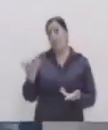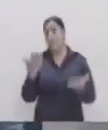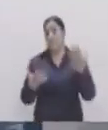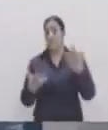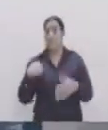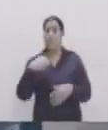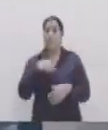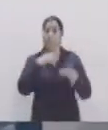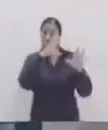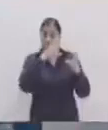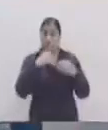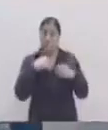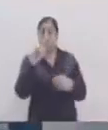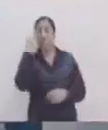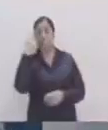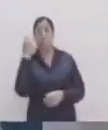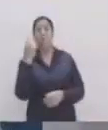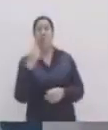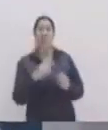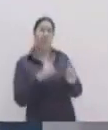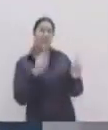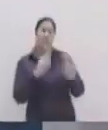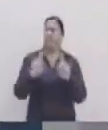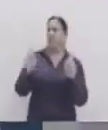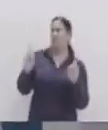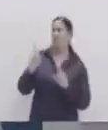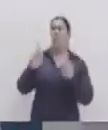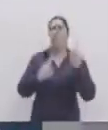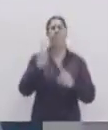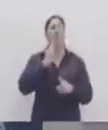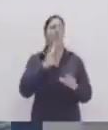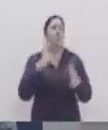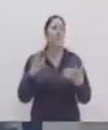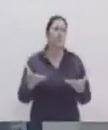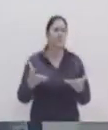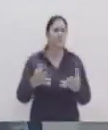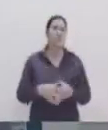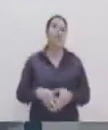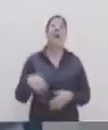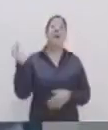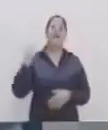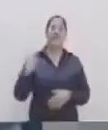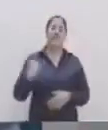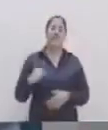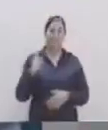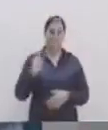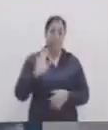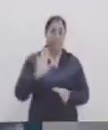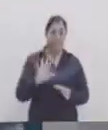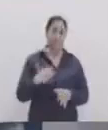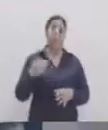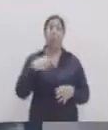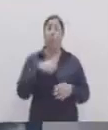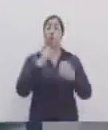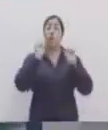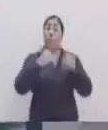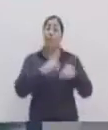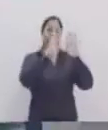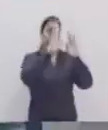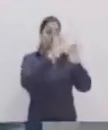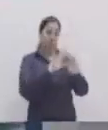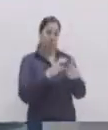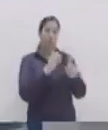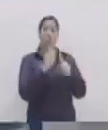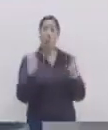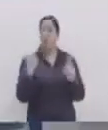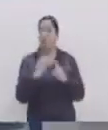nosotros tomar en cuenta y diferenciar entre un verboide y un verbo? Claro que sí, al momento de poder nosotros redactar oraciones